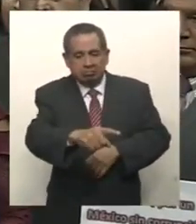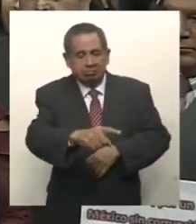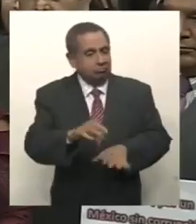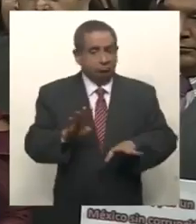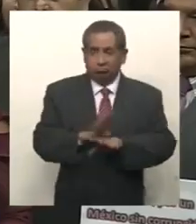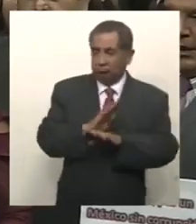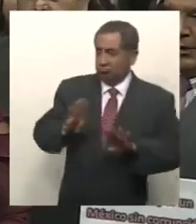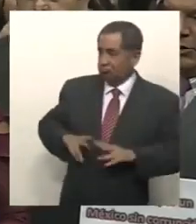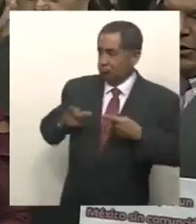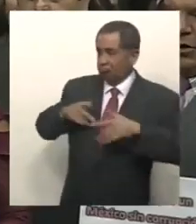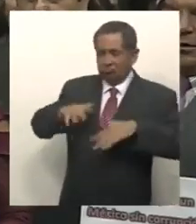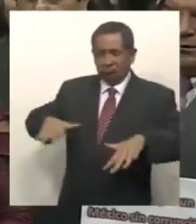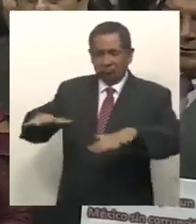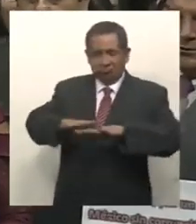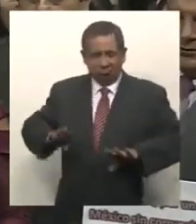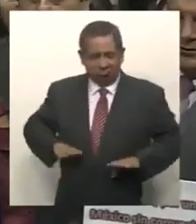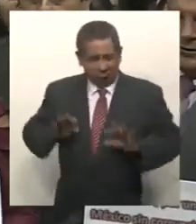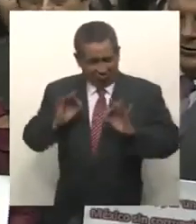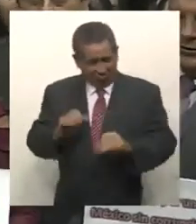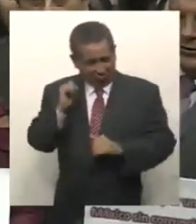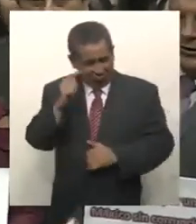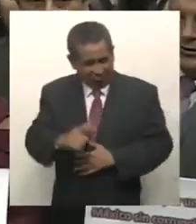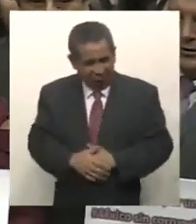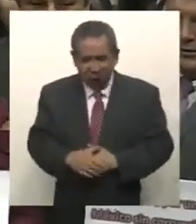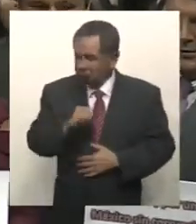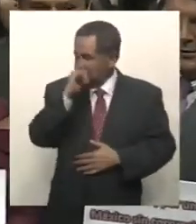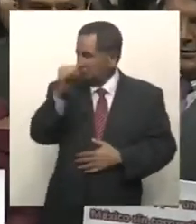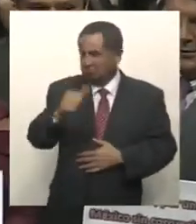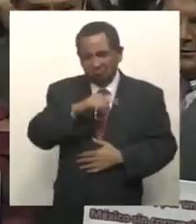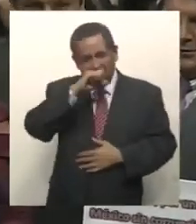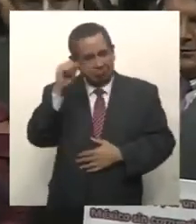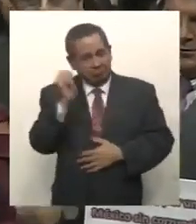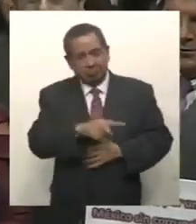la población. Al